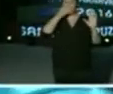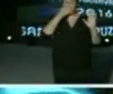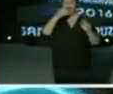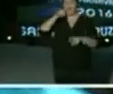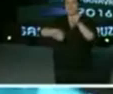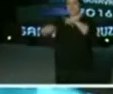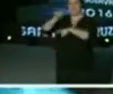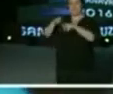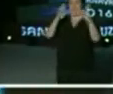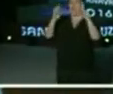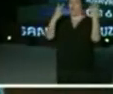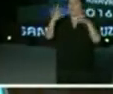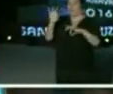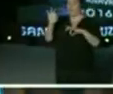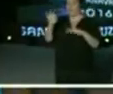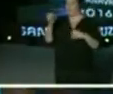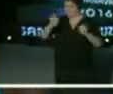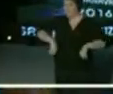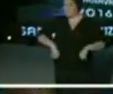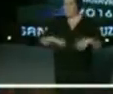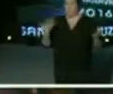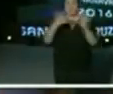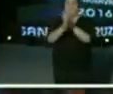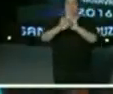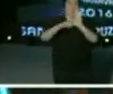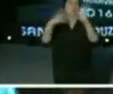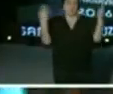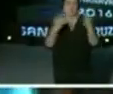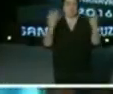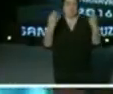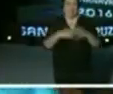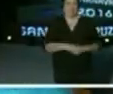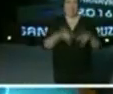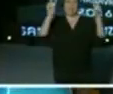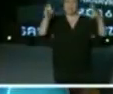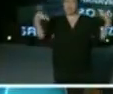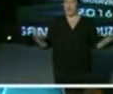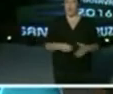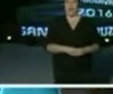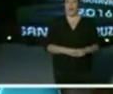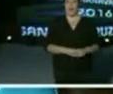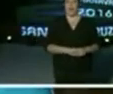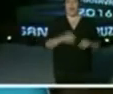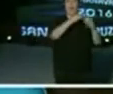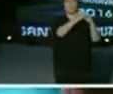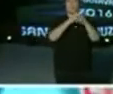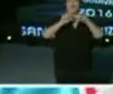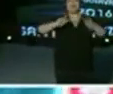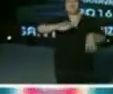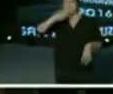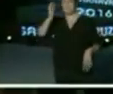70. Así que para todos ustedes, explicándoles en qué consiste la ley, una murga sin Mordaza.